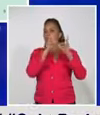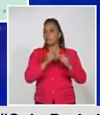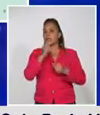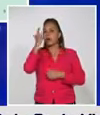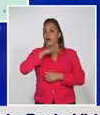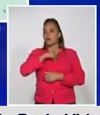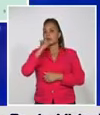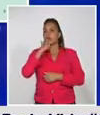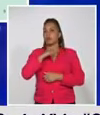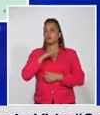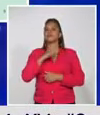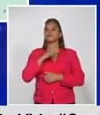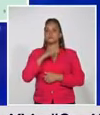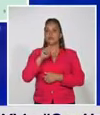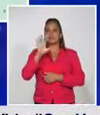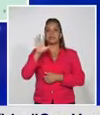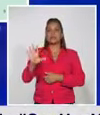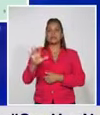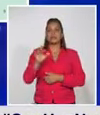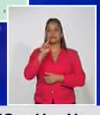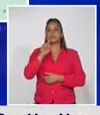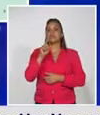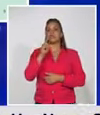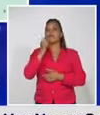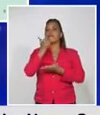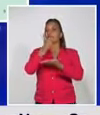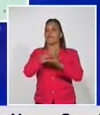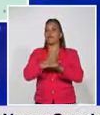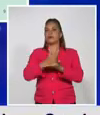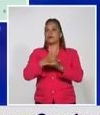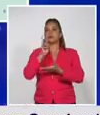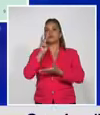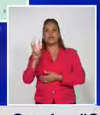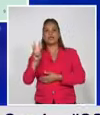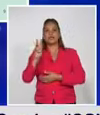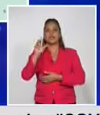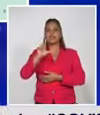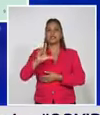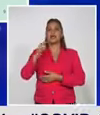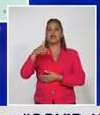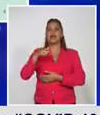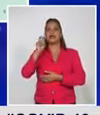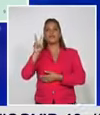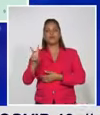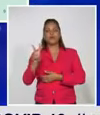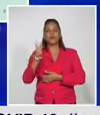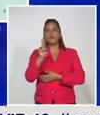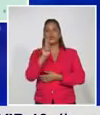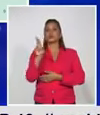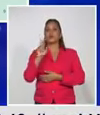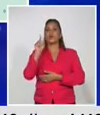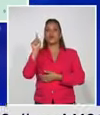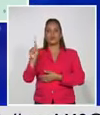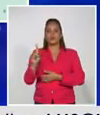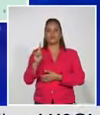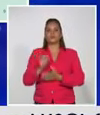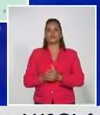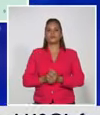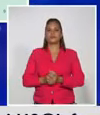Pasajeros 5, en Cienfuegos Cabecera 3, en Lajas 2 y en Rodas un caso autóctono